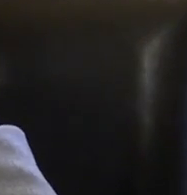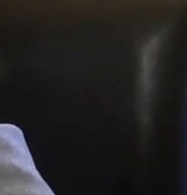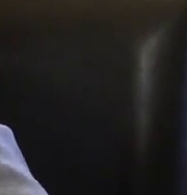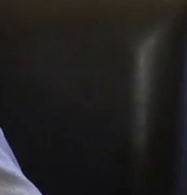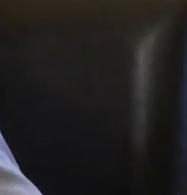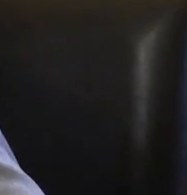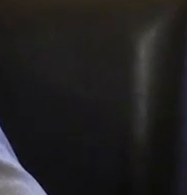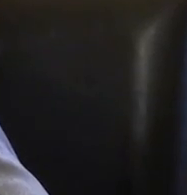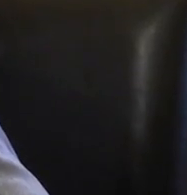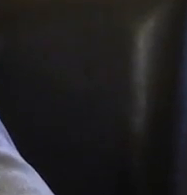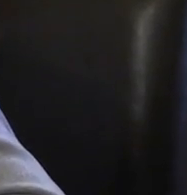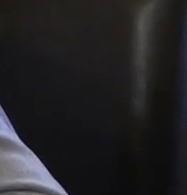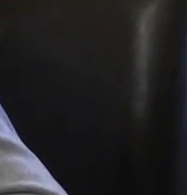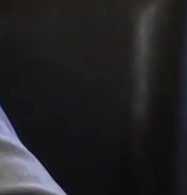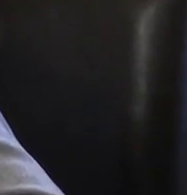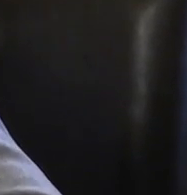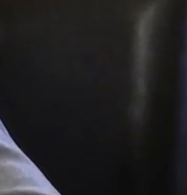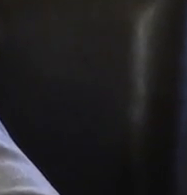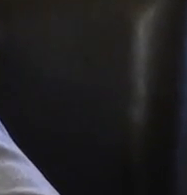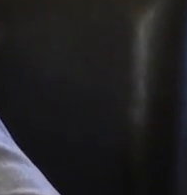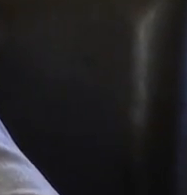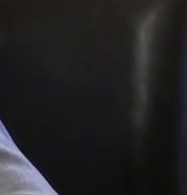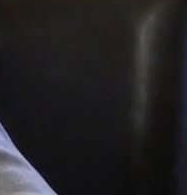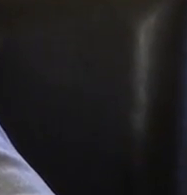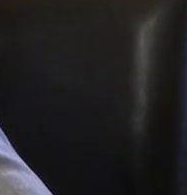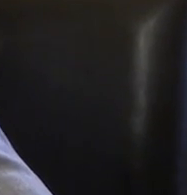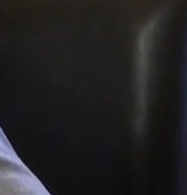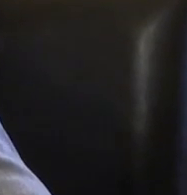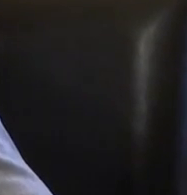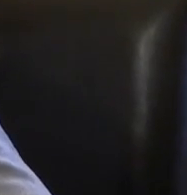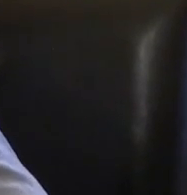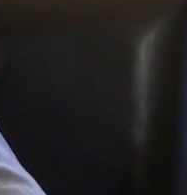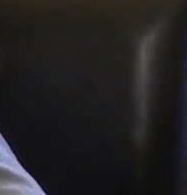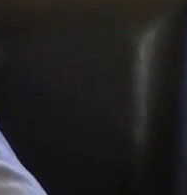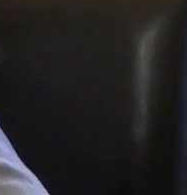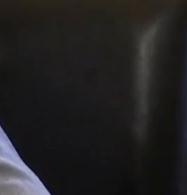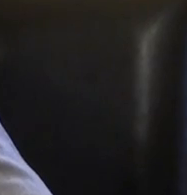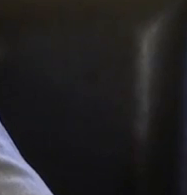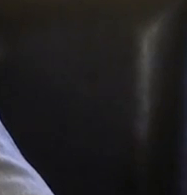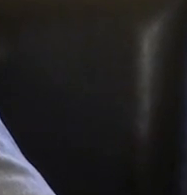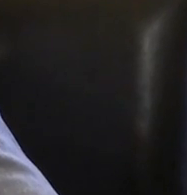investigation en méxico dicen ex oficio